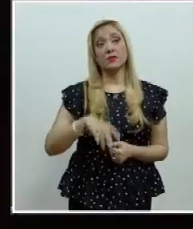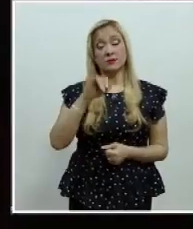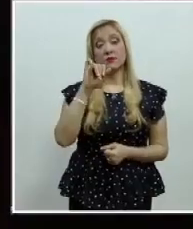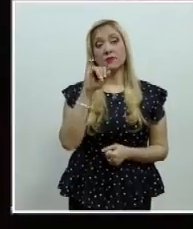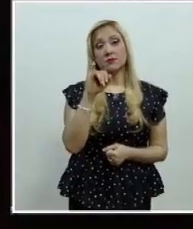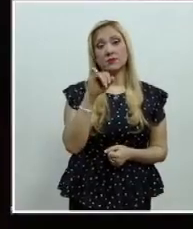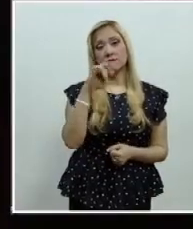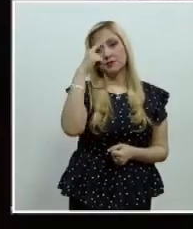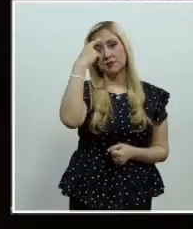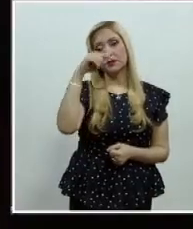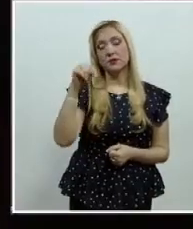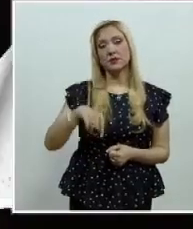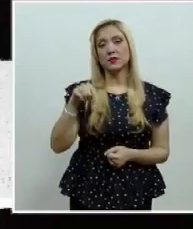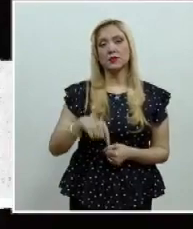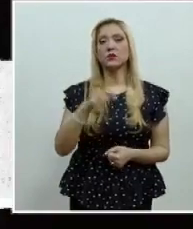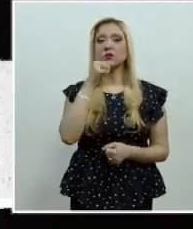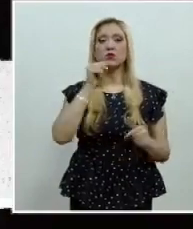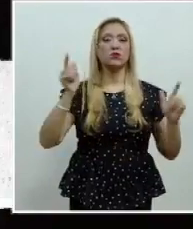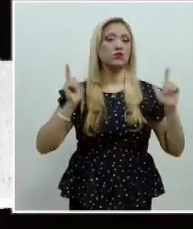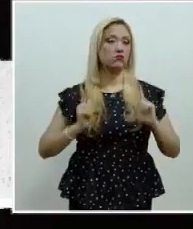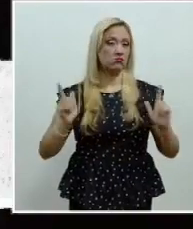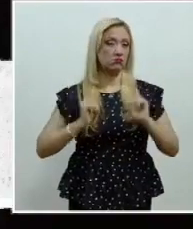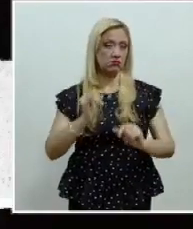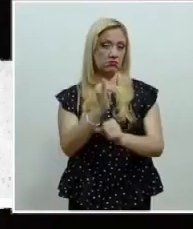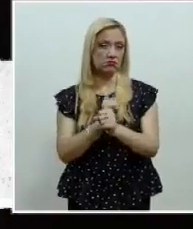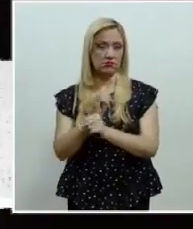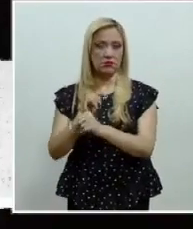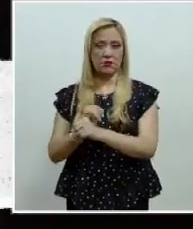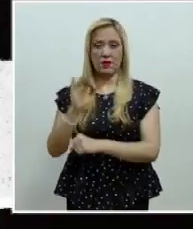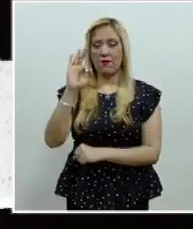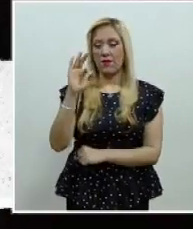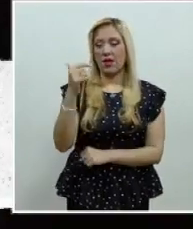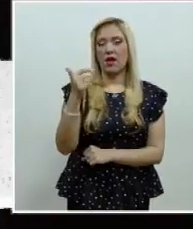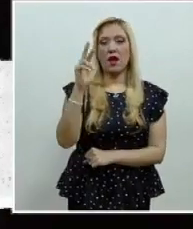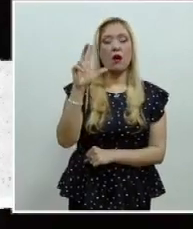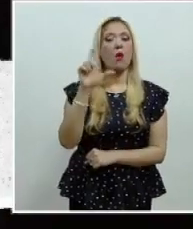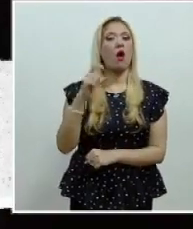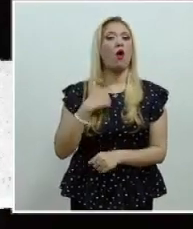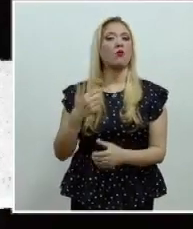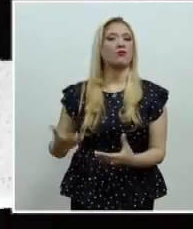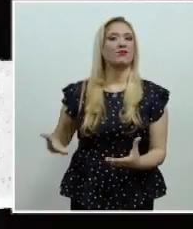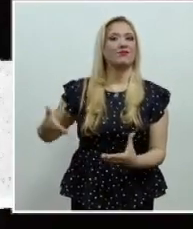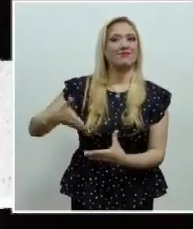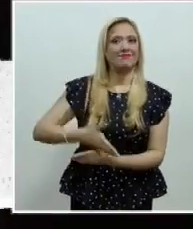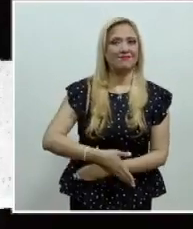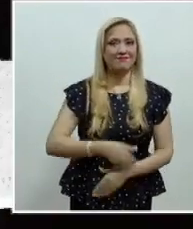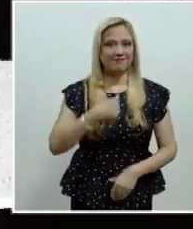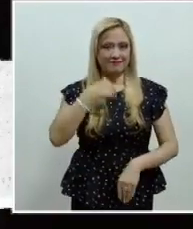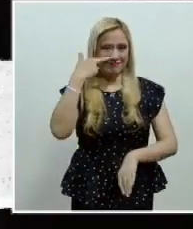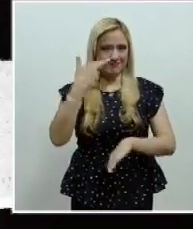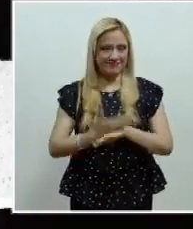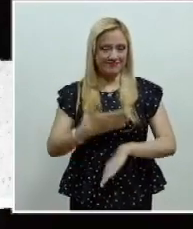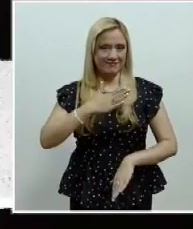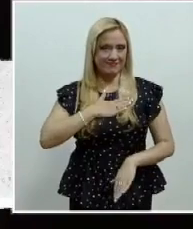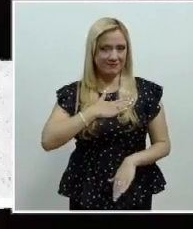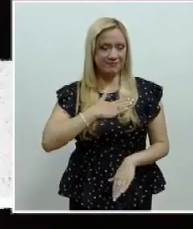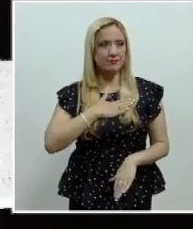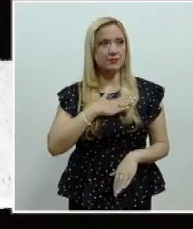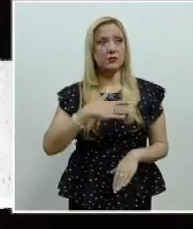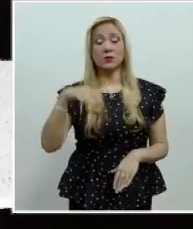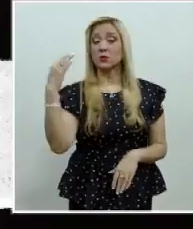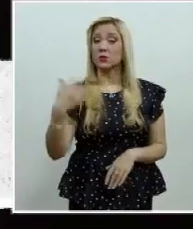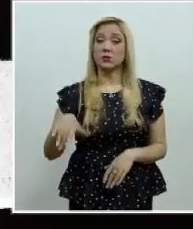Efectivamente, para la Fiscalía General de Justicia, desde que tomé posesión como fiscal, ha